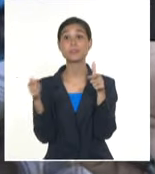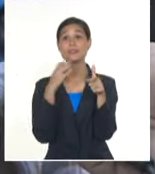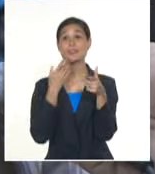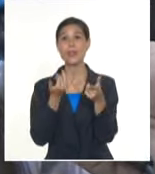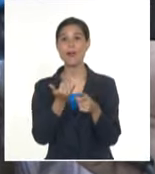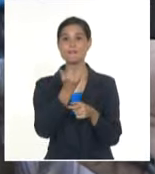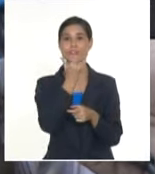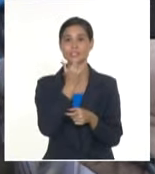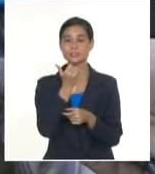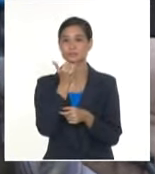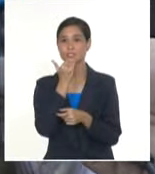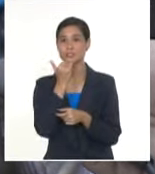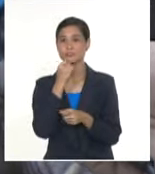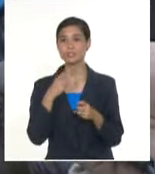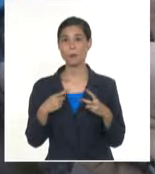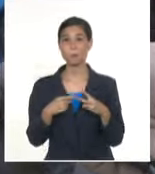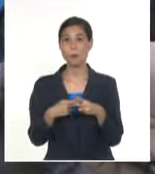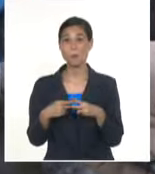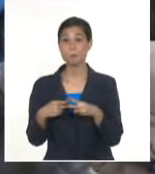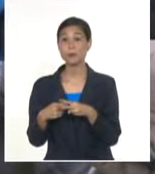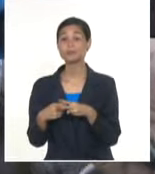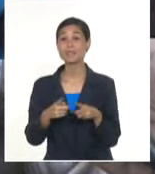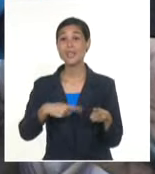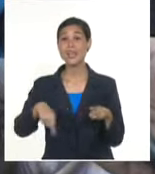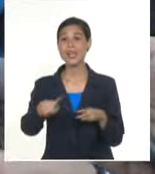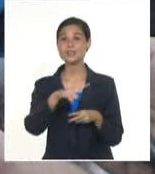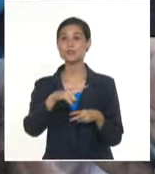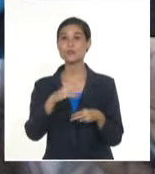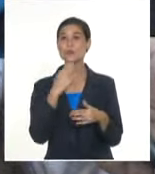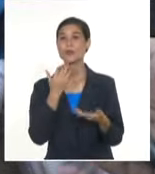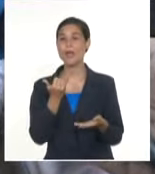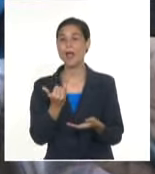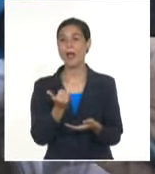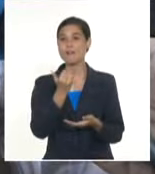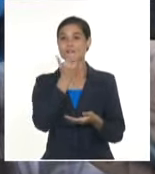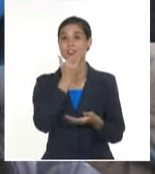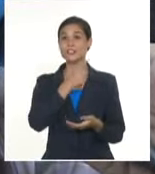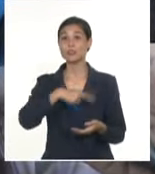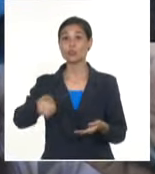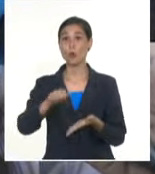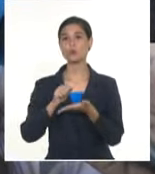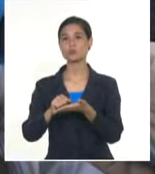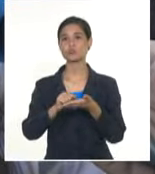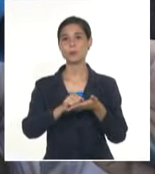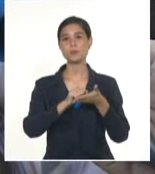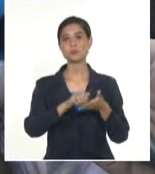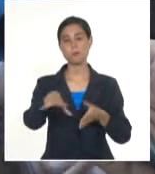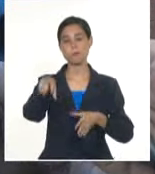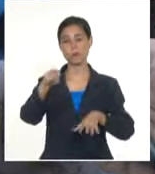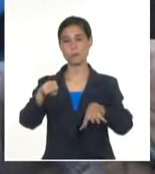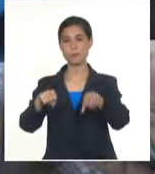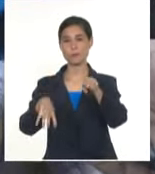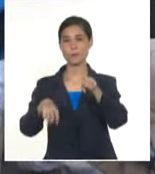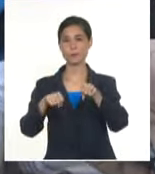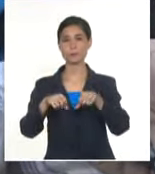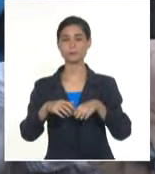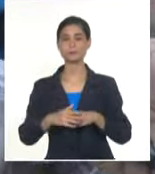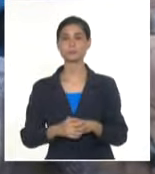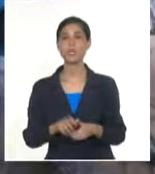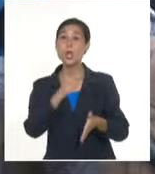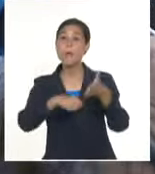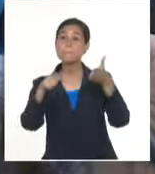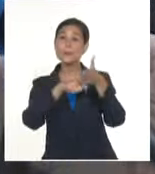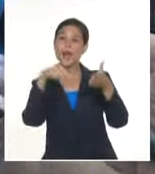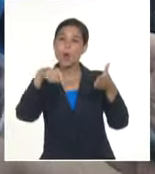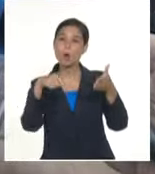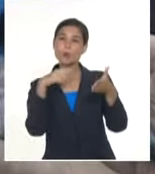que se están teniendo. Y eso hace que las afectaciones al servicio se incrementen. Y el día de hoy vamos a ver, repito, 950 megawatts